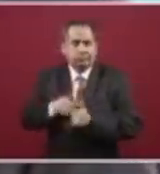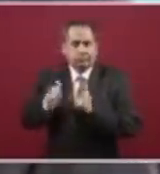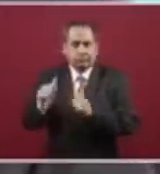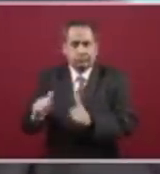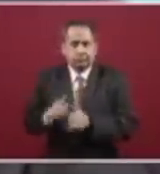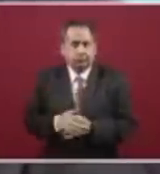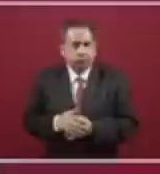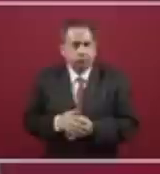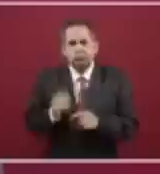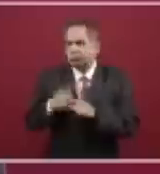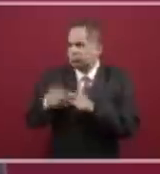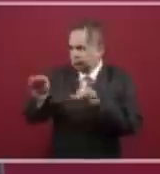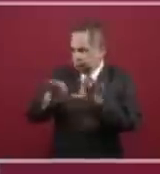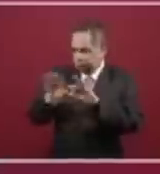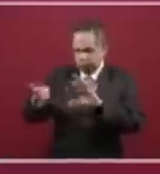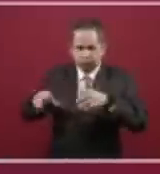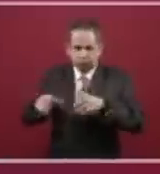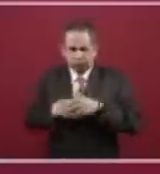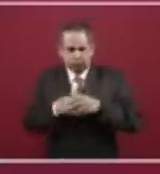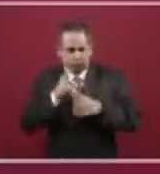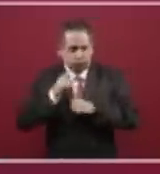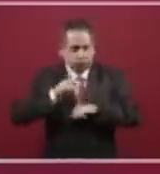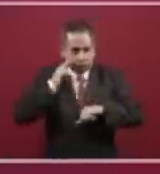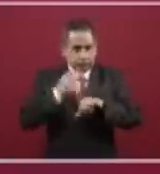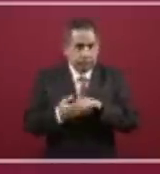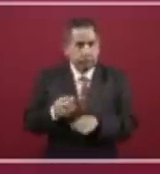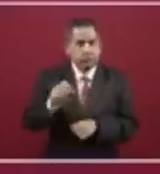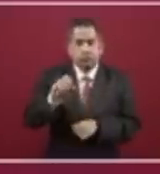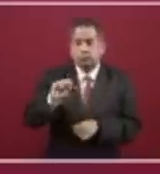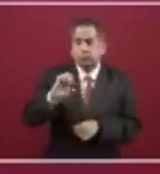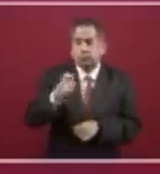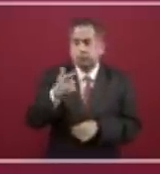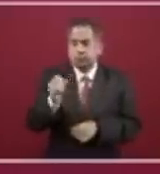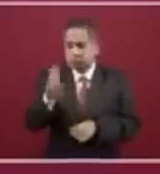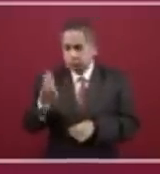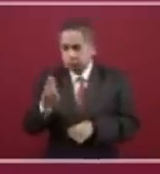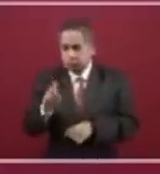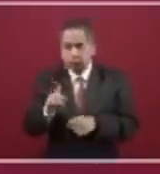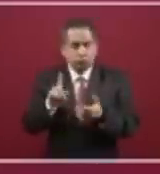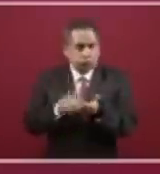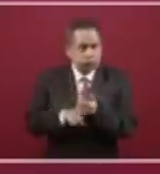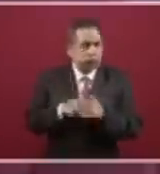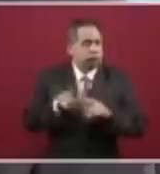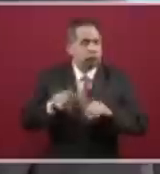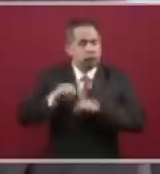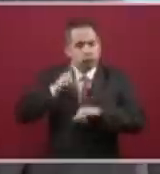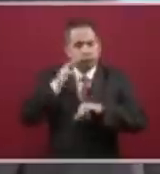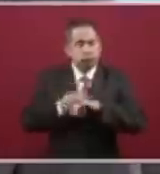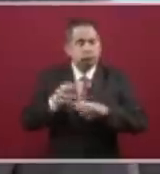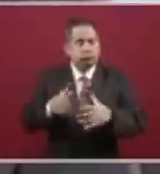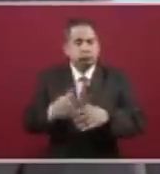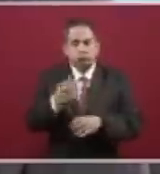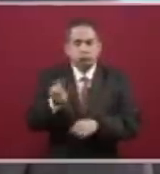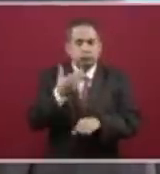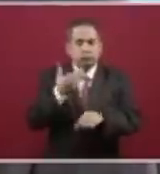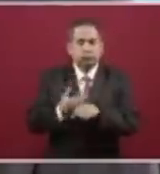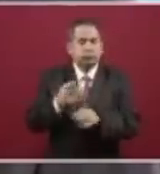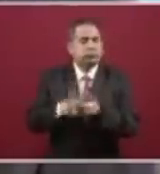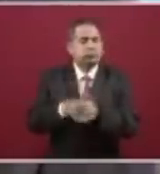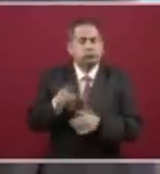interinstitucional que encabeza el aceite de gobernación y en donde está obviamente el secretario